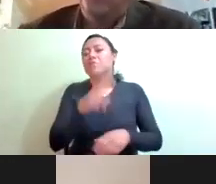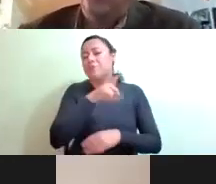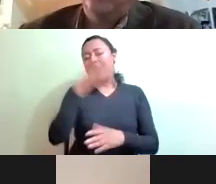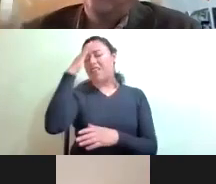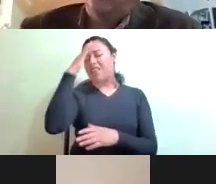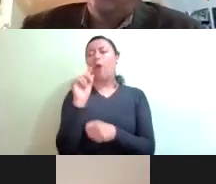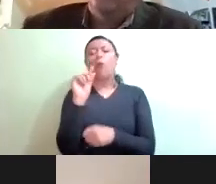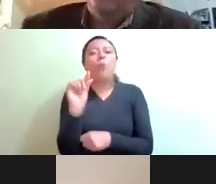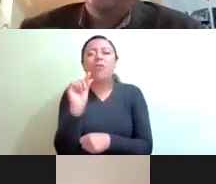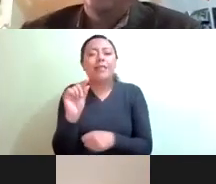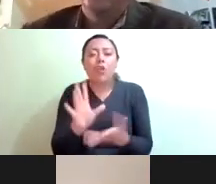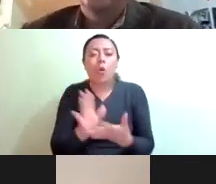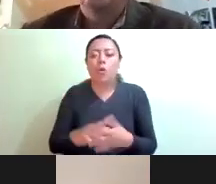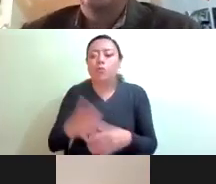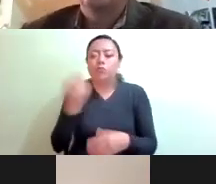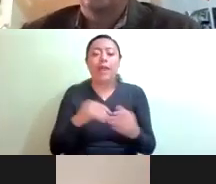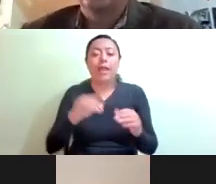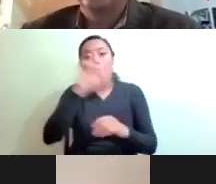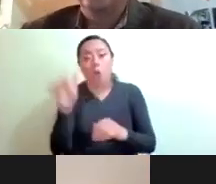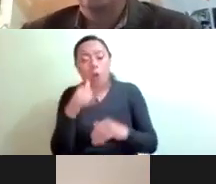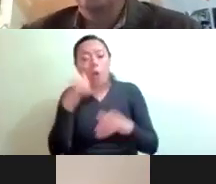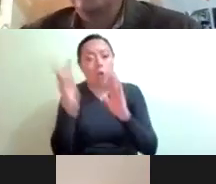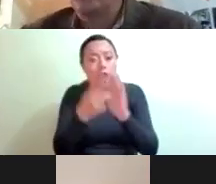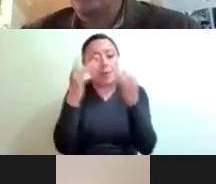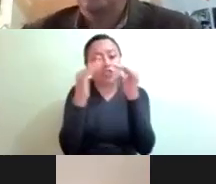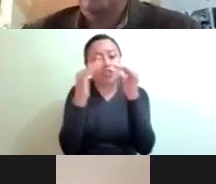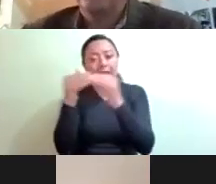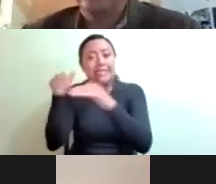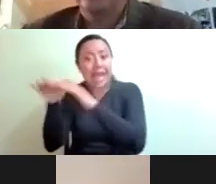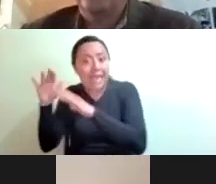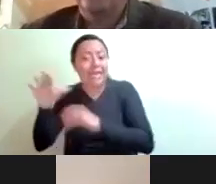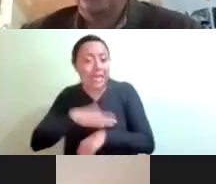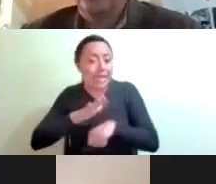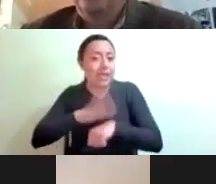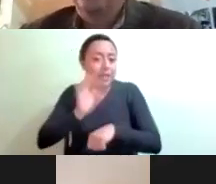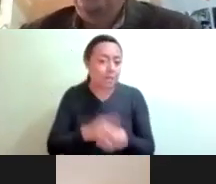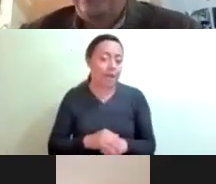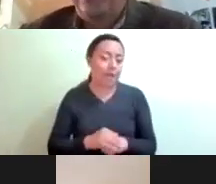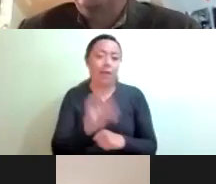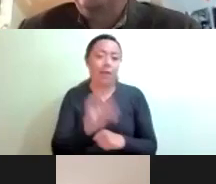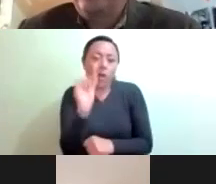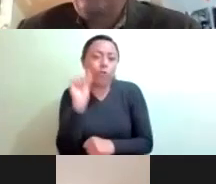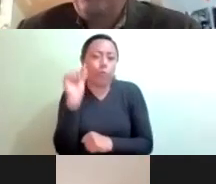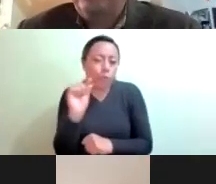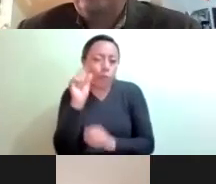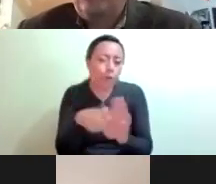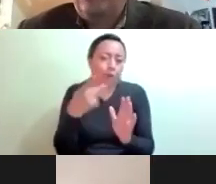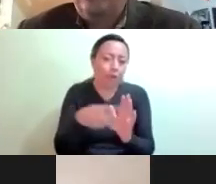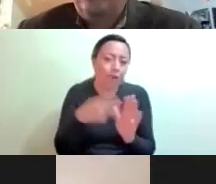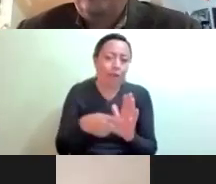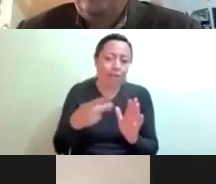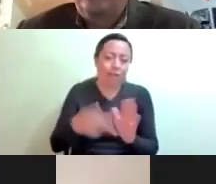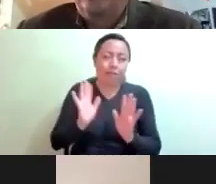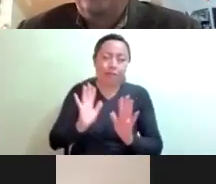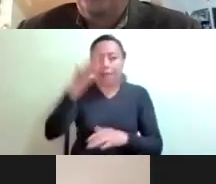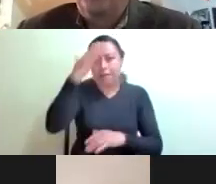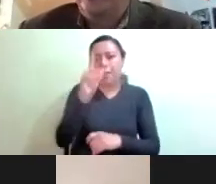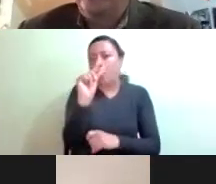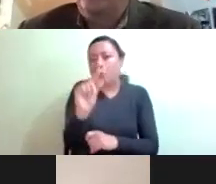Pero el caso grave, pues es que la comunidad ve que el cuate llega a seguir vendiendo,